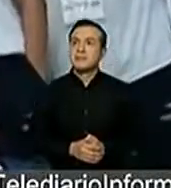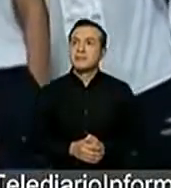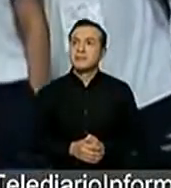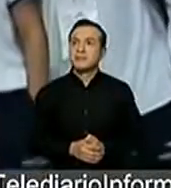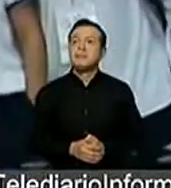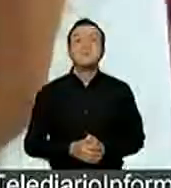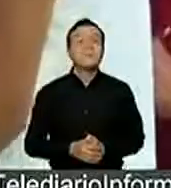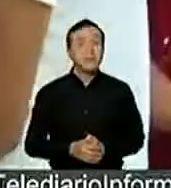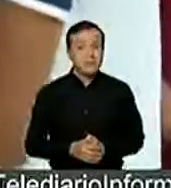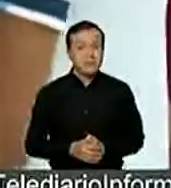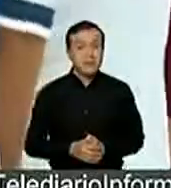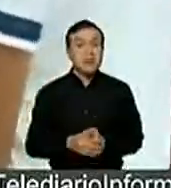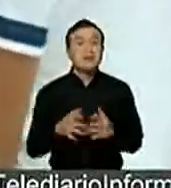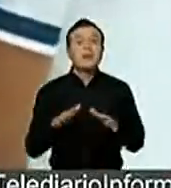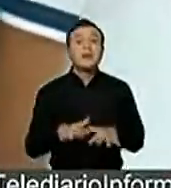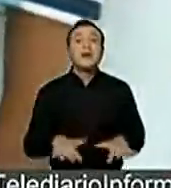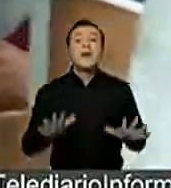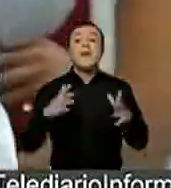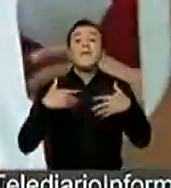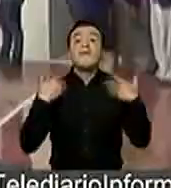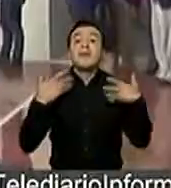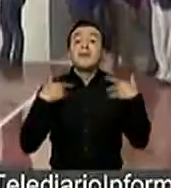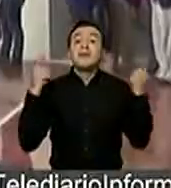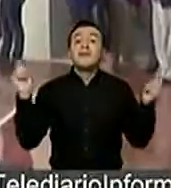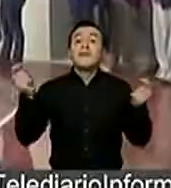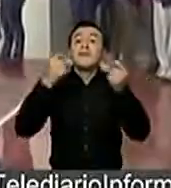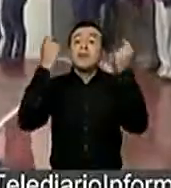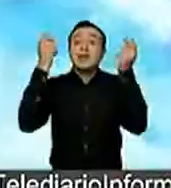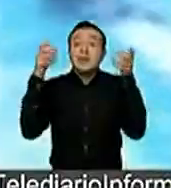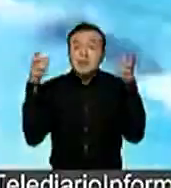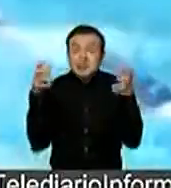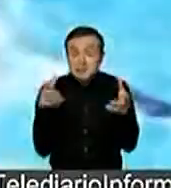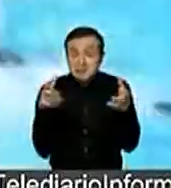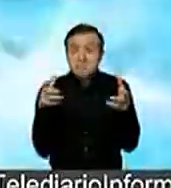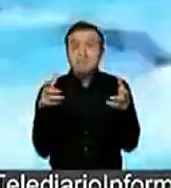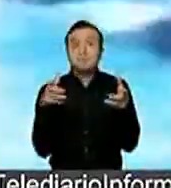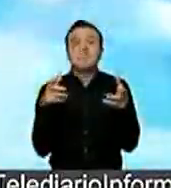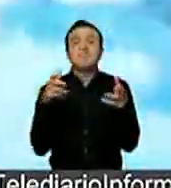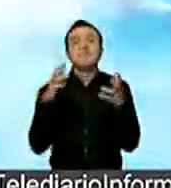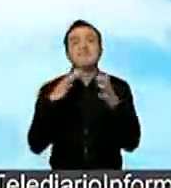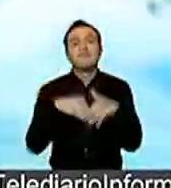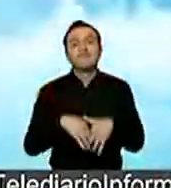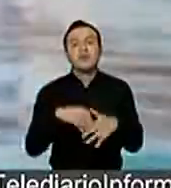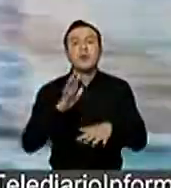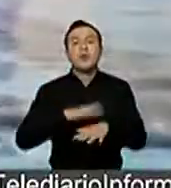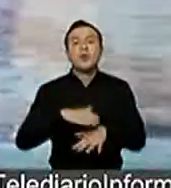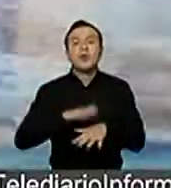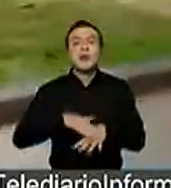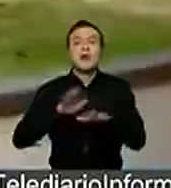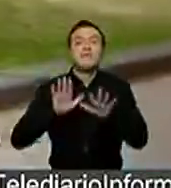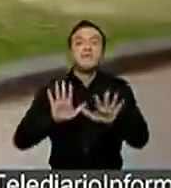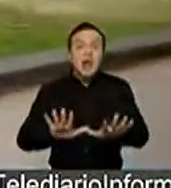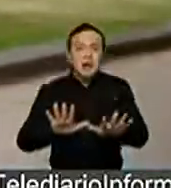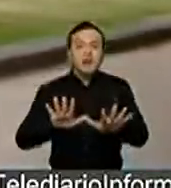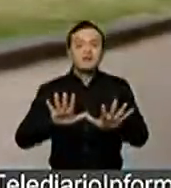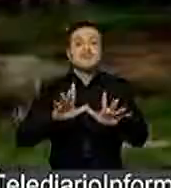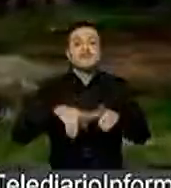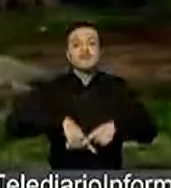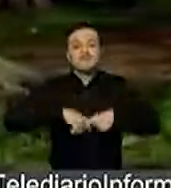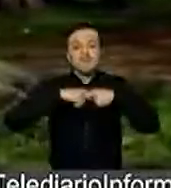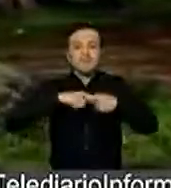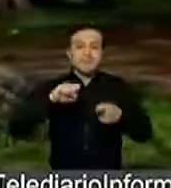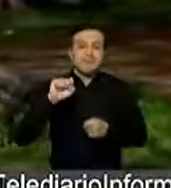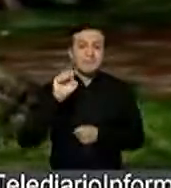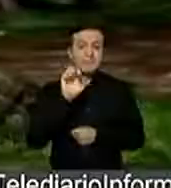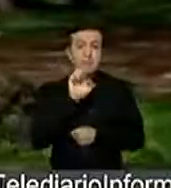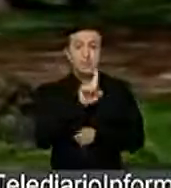debió terminar como una fiesta deportiva se vio empañada por el paro nacional que llevó a la suspensión de la 14ª edición